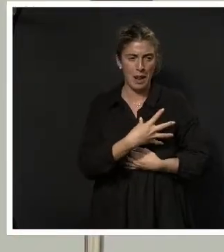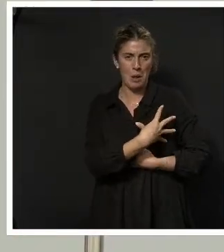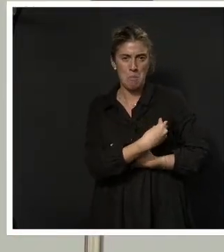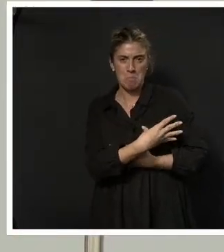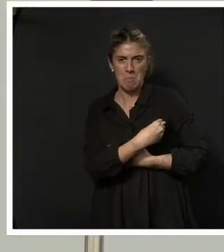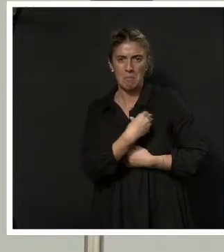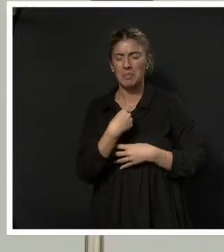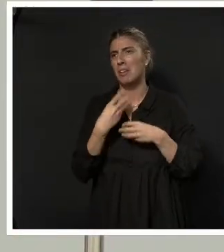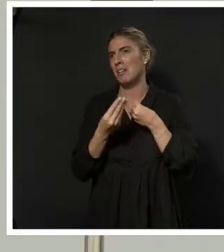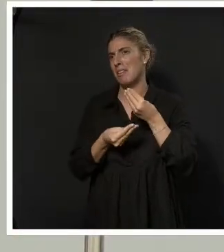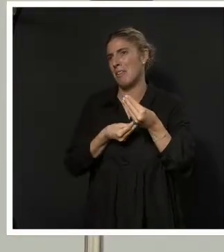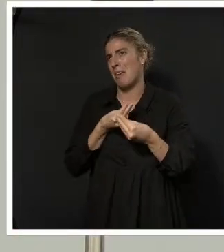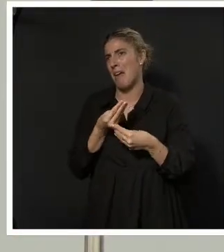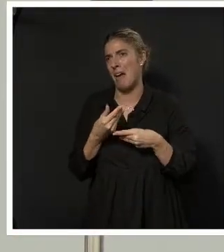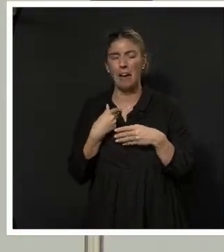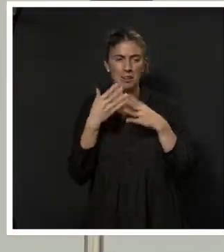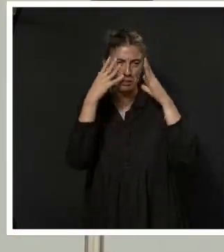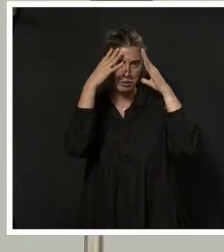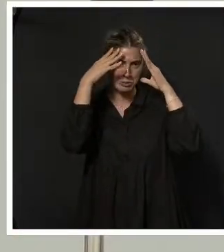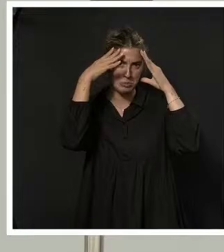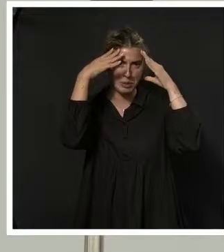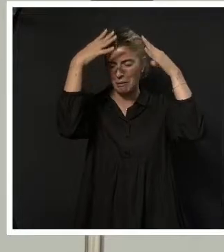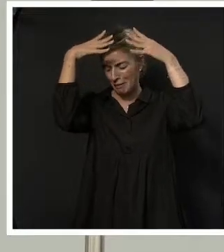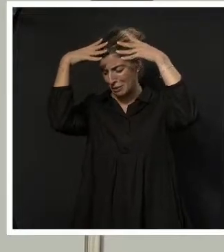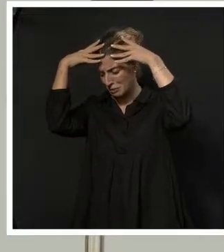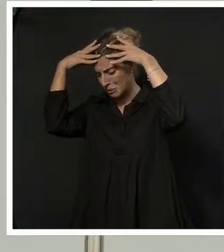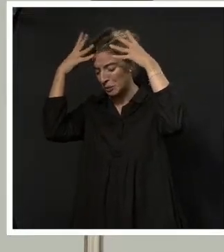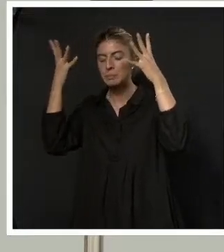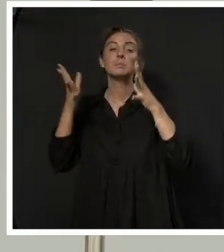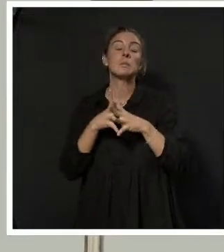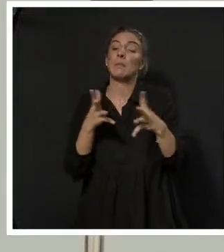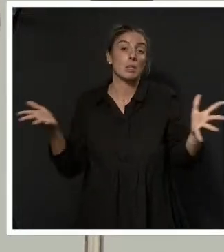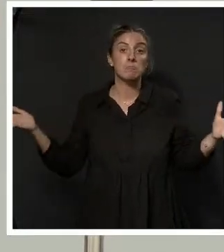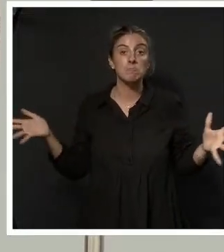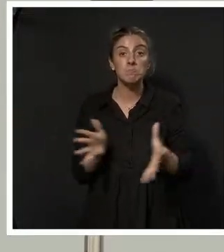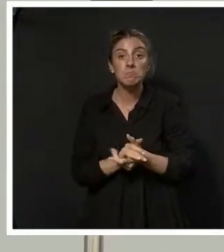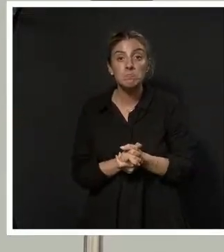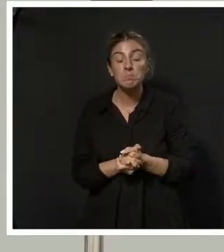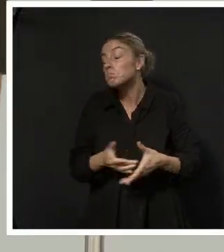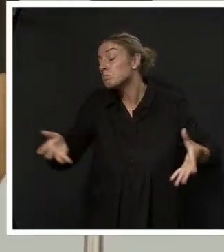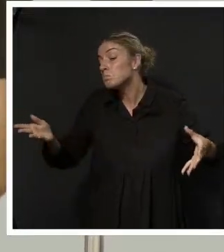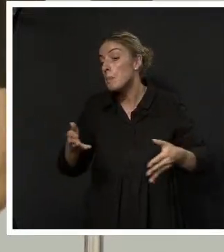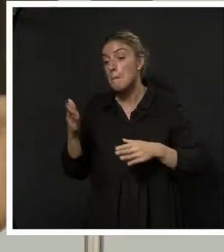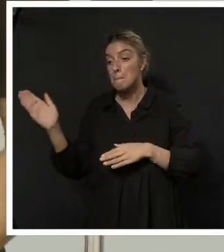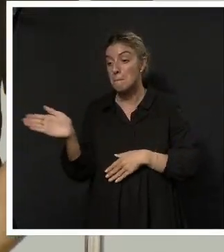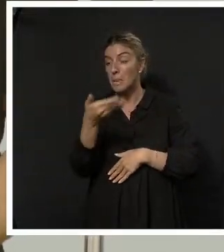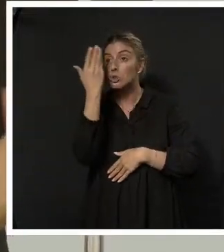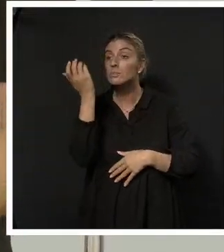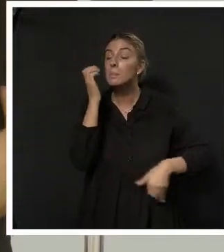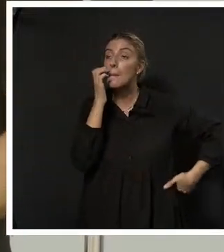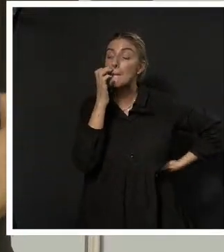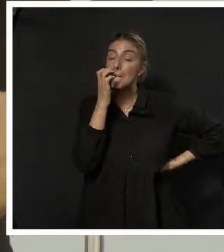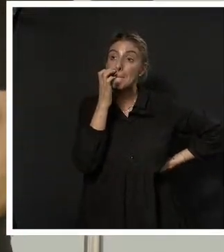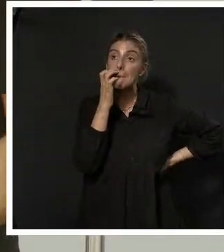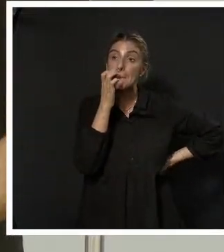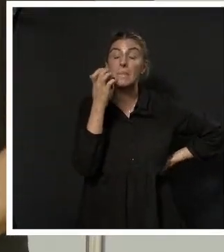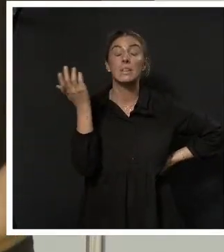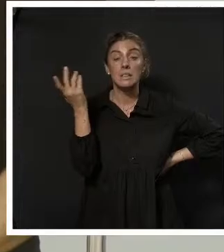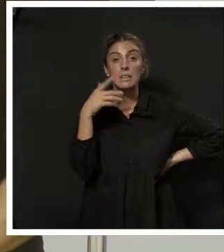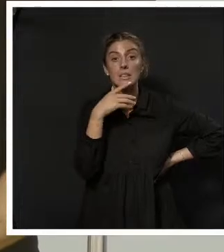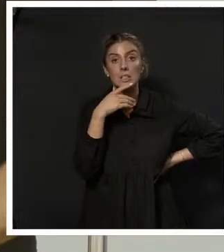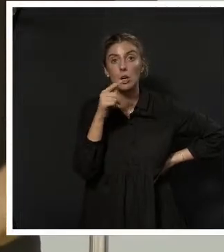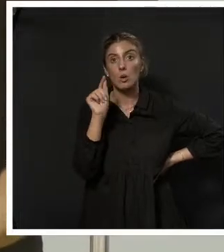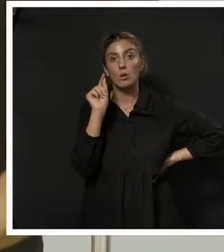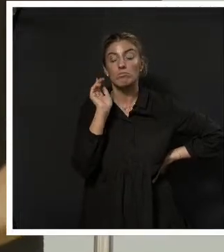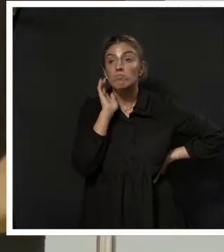para poder darse un pedito no fue muy así muy traumático Pero bueno pasó eso follo